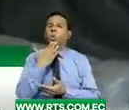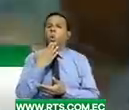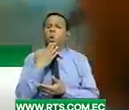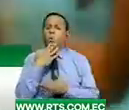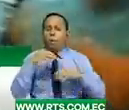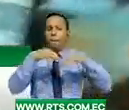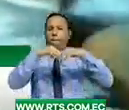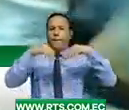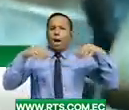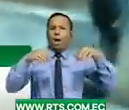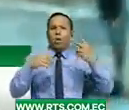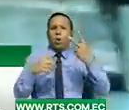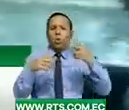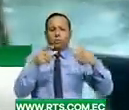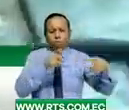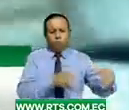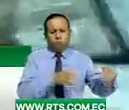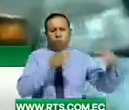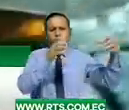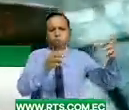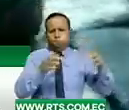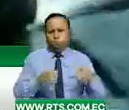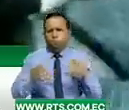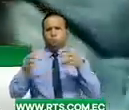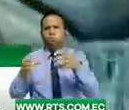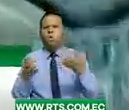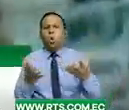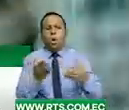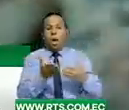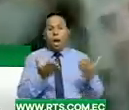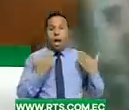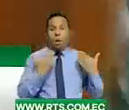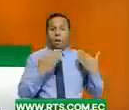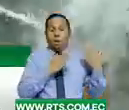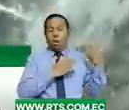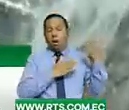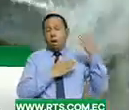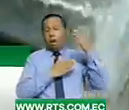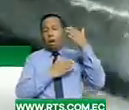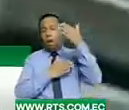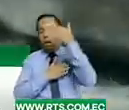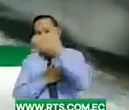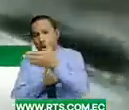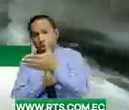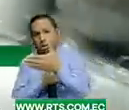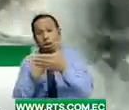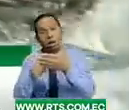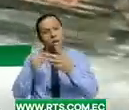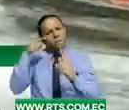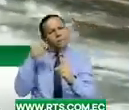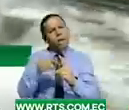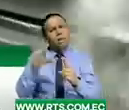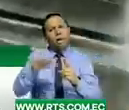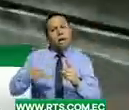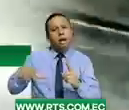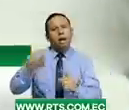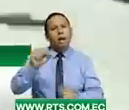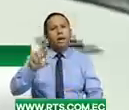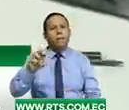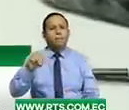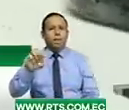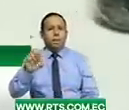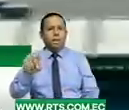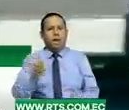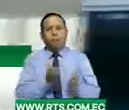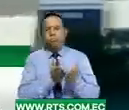dividida en 2 contenedores provenientes de Guayaquil. Los cargamentos tenían como destino Armenia a través del puerto de Batumi